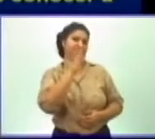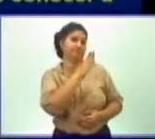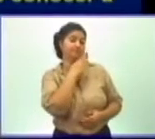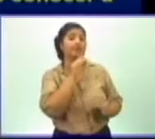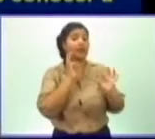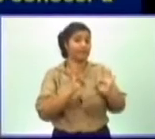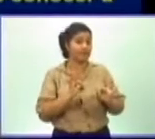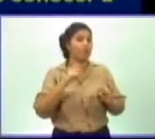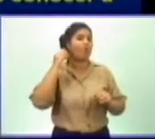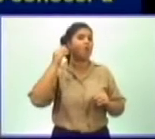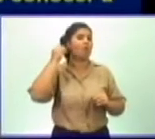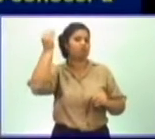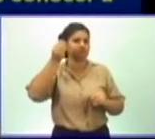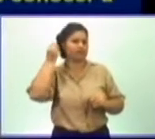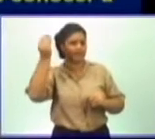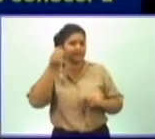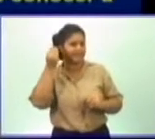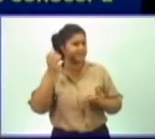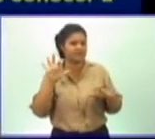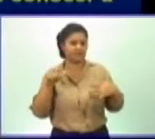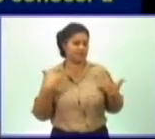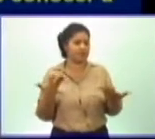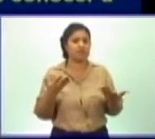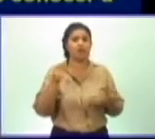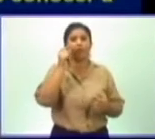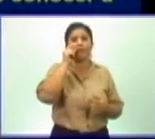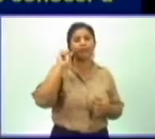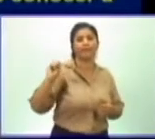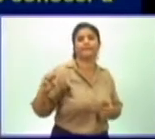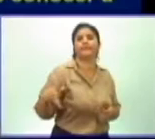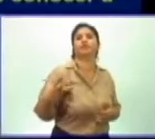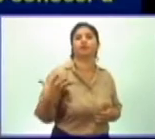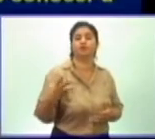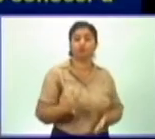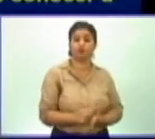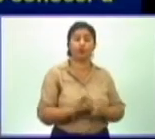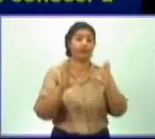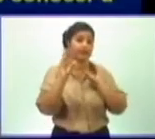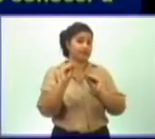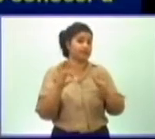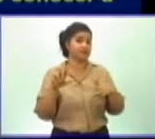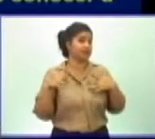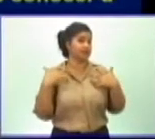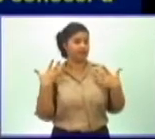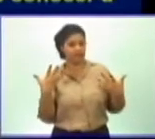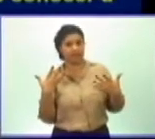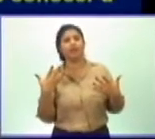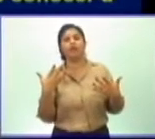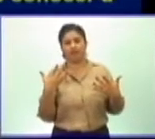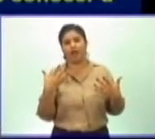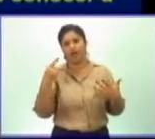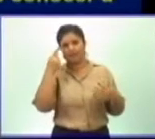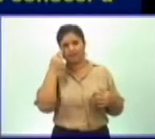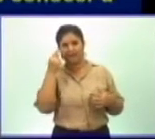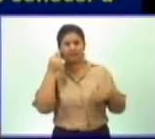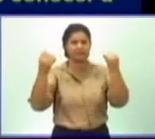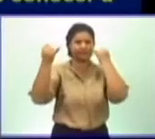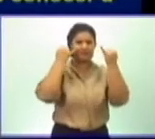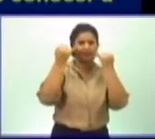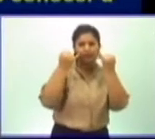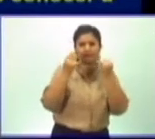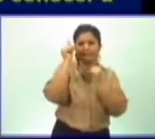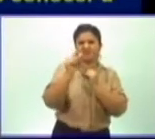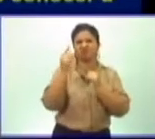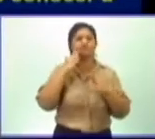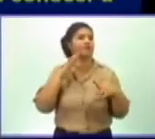como un falso devoto. Posee la sabiduría popular que le permite conocer a las personas que las rodean y